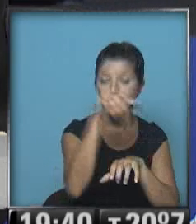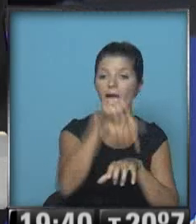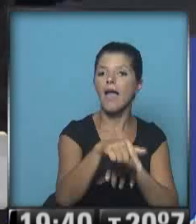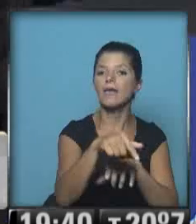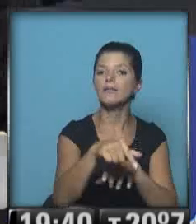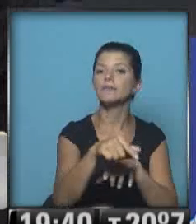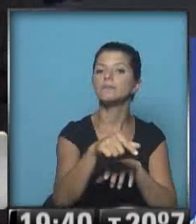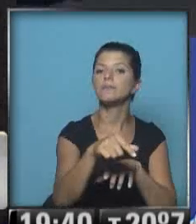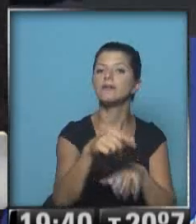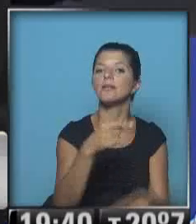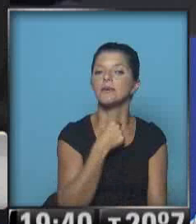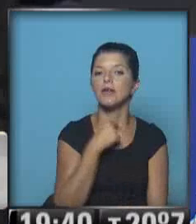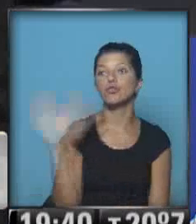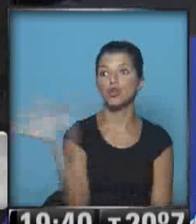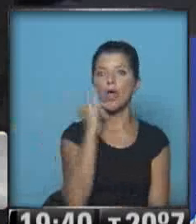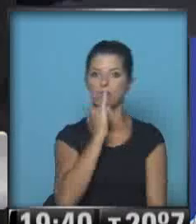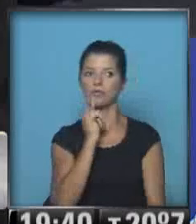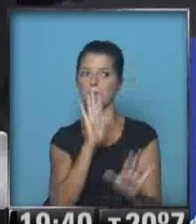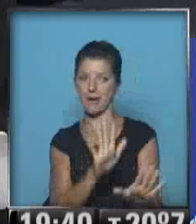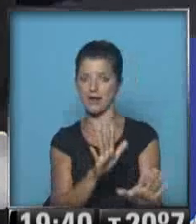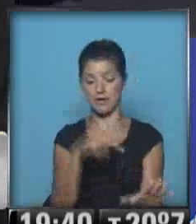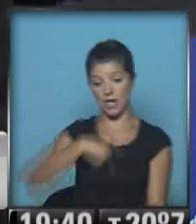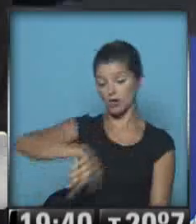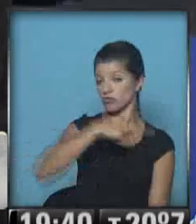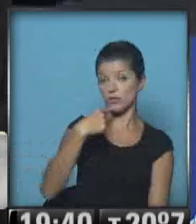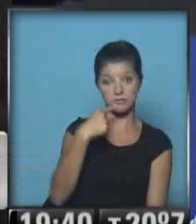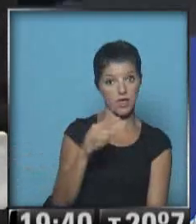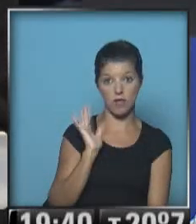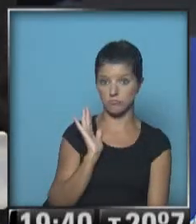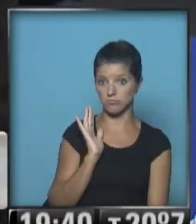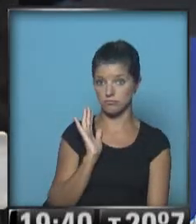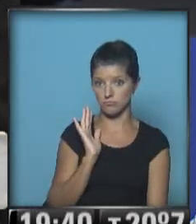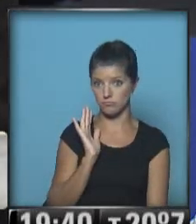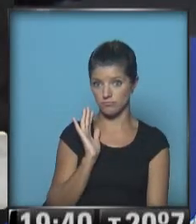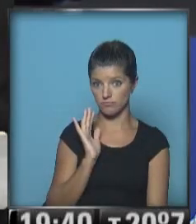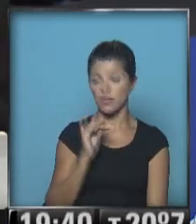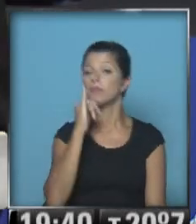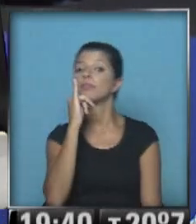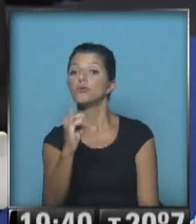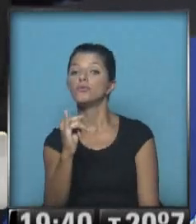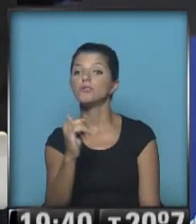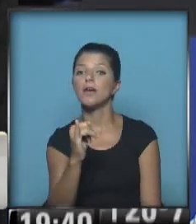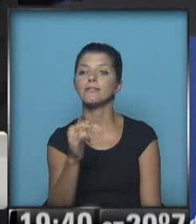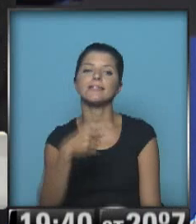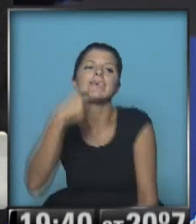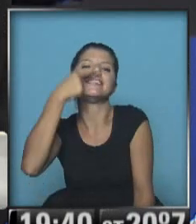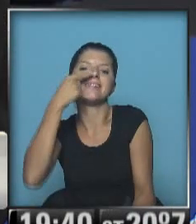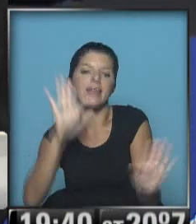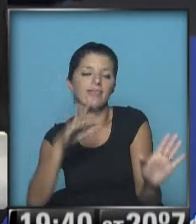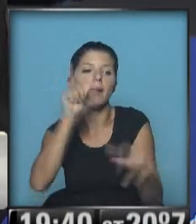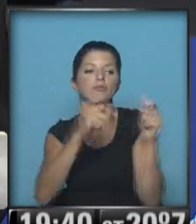de contrarrestar todas las denuncias que ellos decían eh eran denuncias interesadas de los